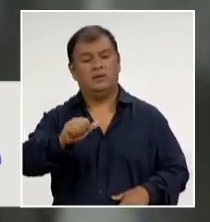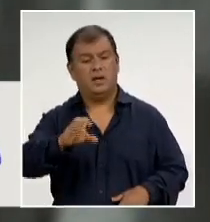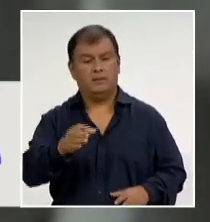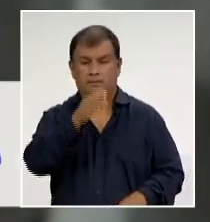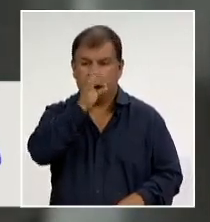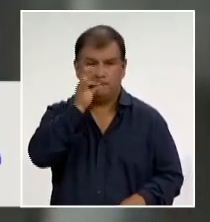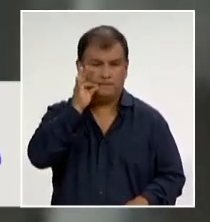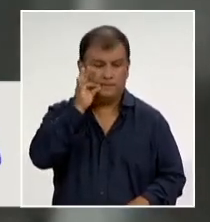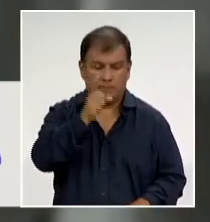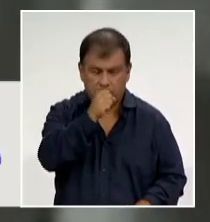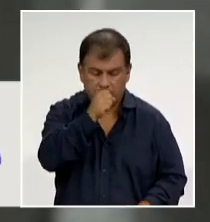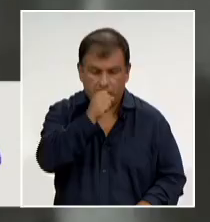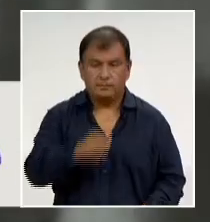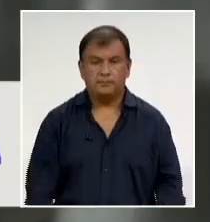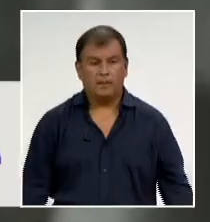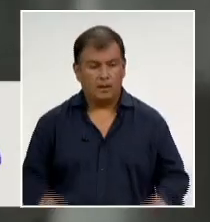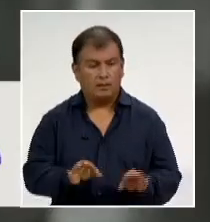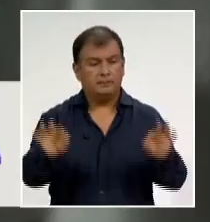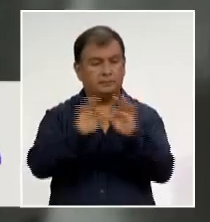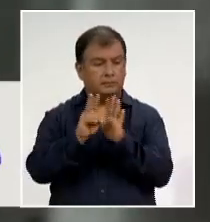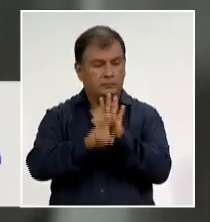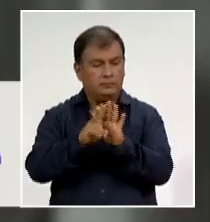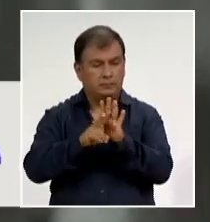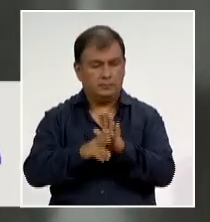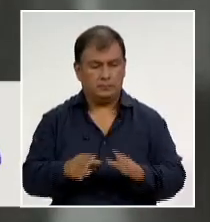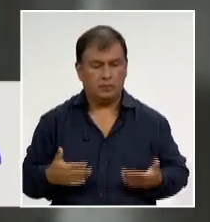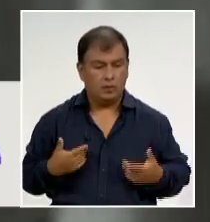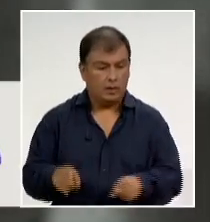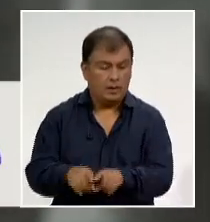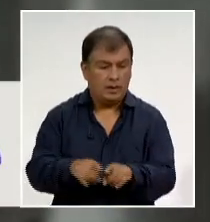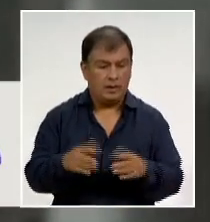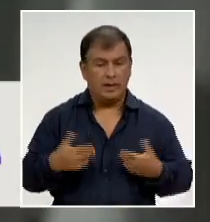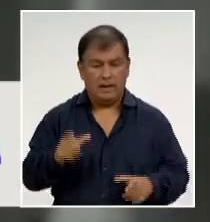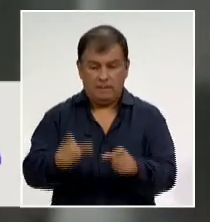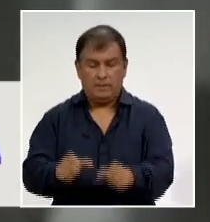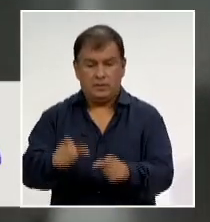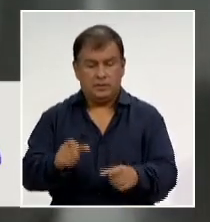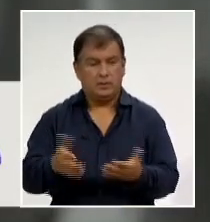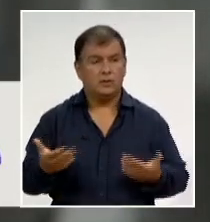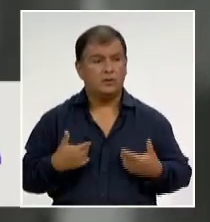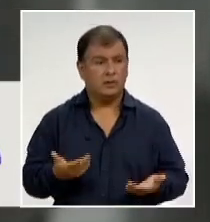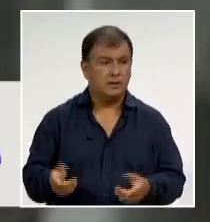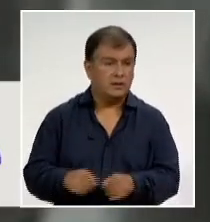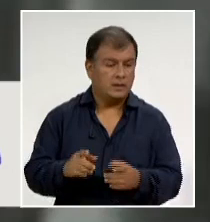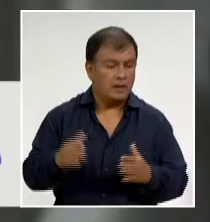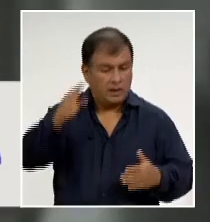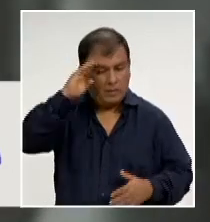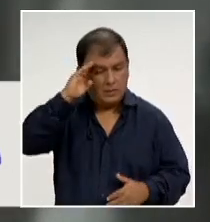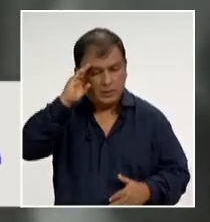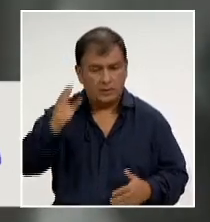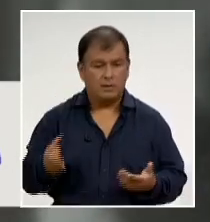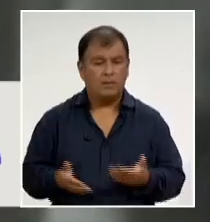nada todavía. Y además, qué importante este video que hemos conseguido en exclusiva, porque acá la gente de la divindad, la gente de la policía en